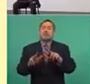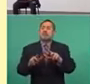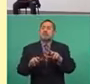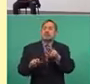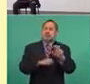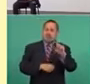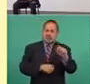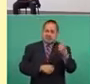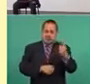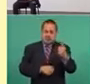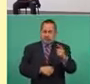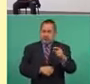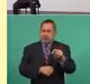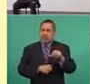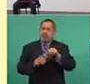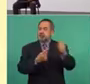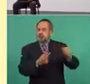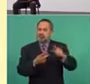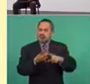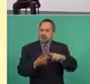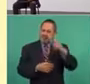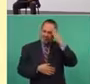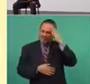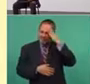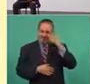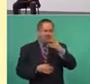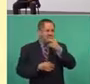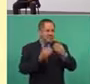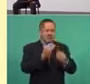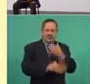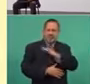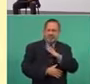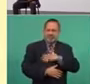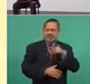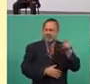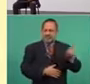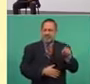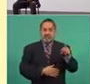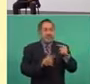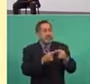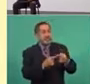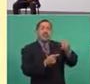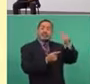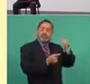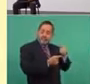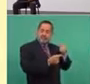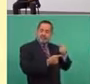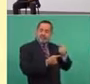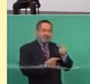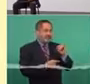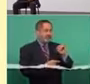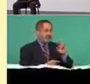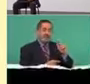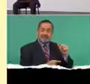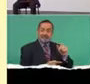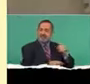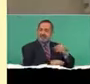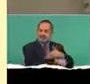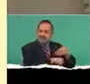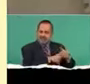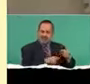1821, el último virrey de la Nueva España, un hombre de ascendencia irlandesa, Juan O'Donoghue, jugó un